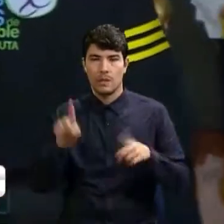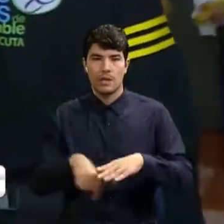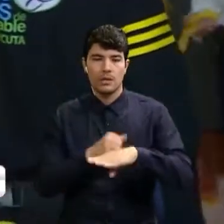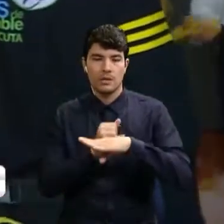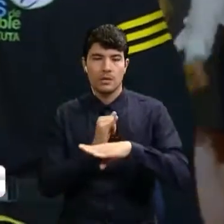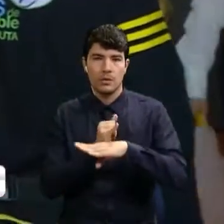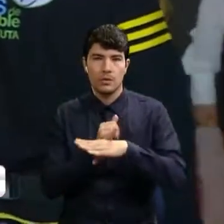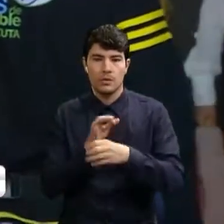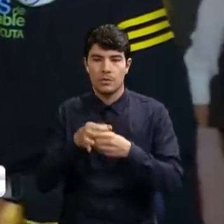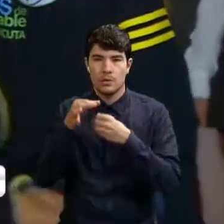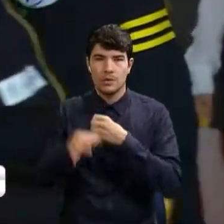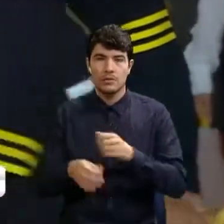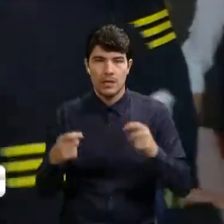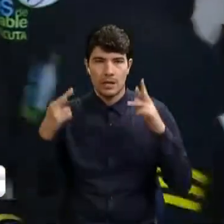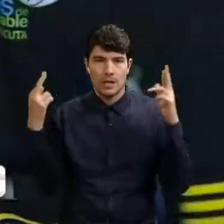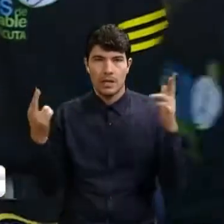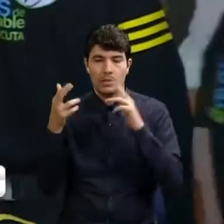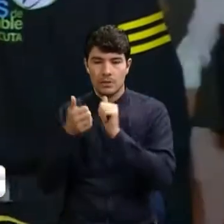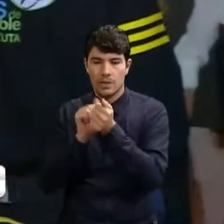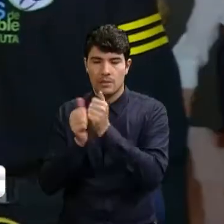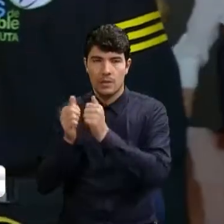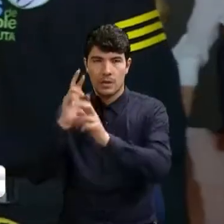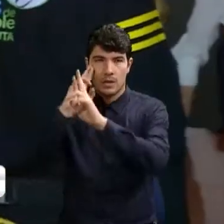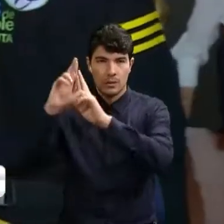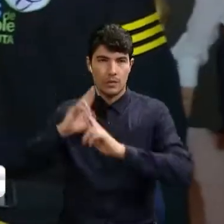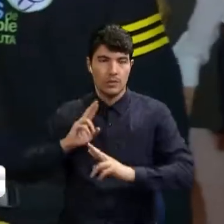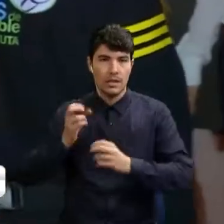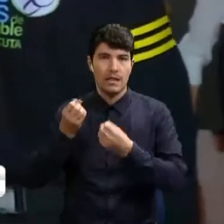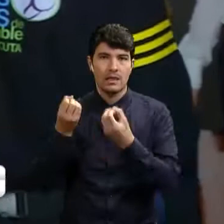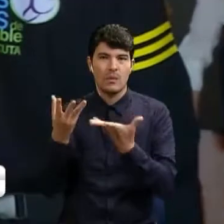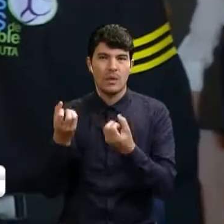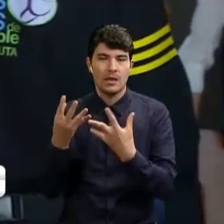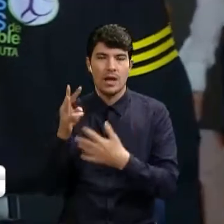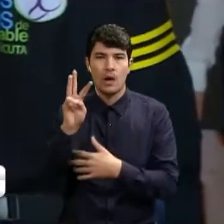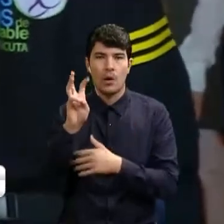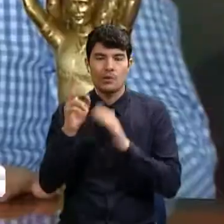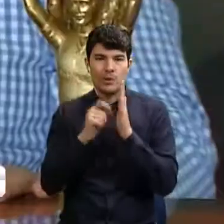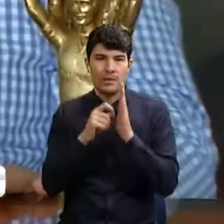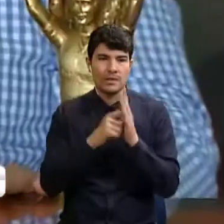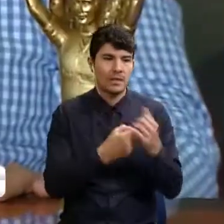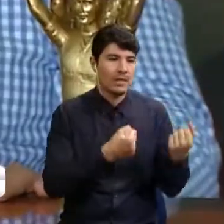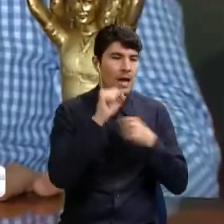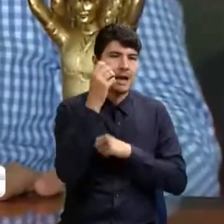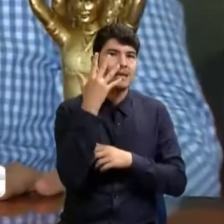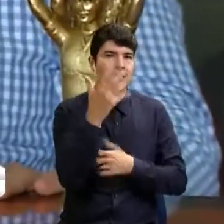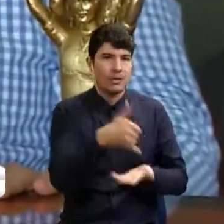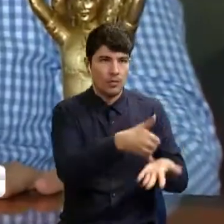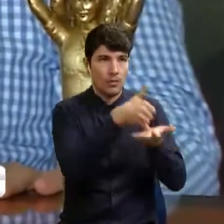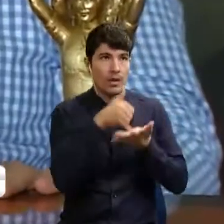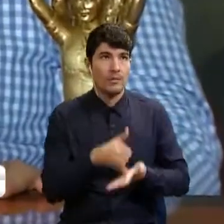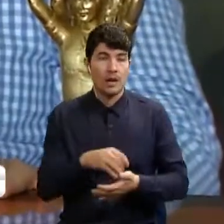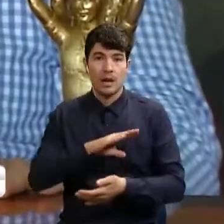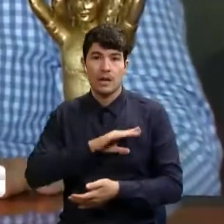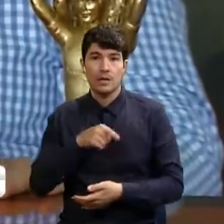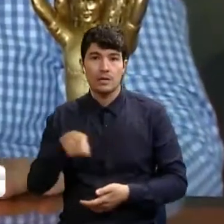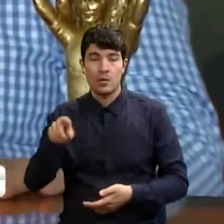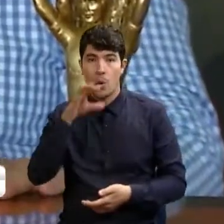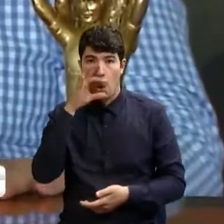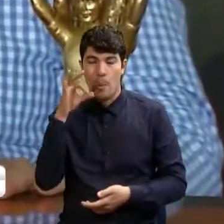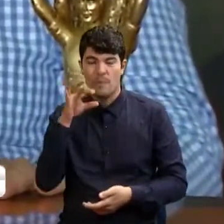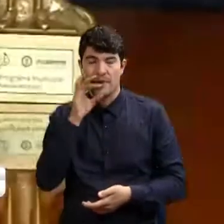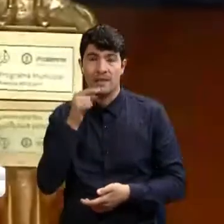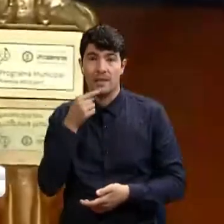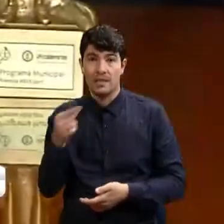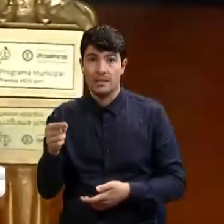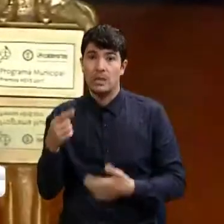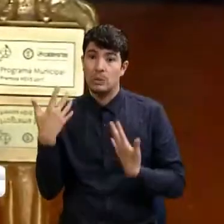Deportes. Fuimos nominados en 8 nominaciones, se ganaron 5 premios. El alcalde de Cúcuta, César Rojas, exaltó el